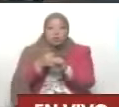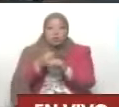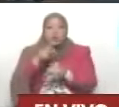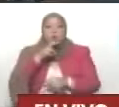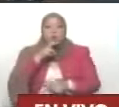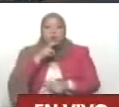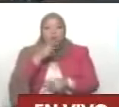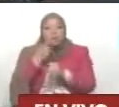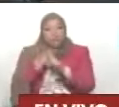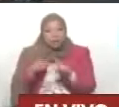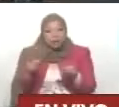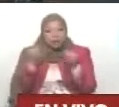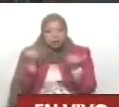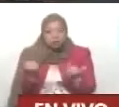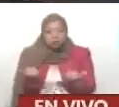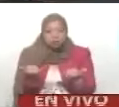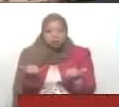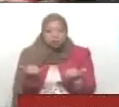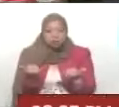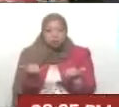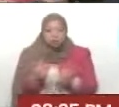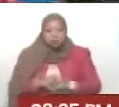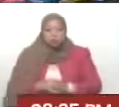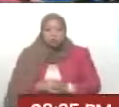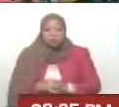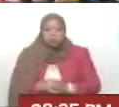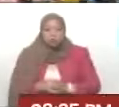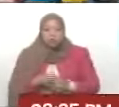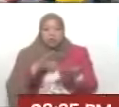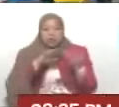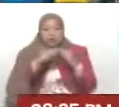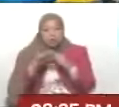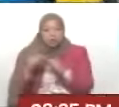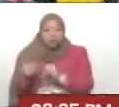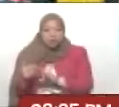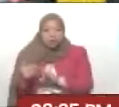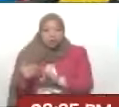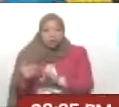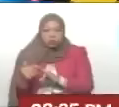local, en el barrio,